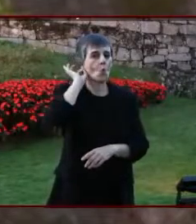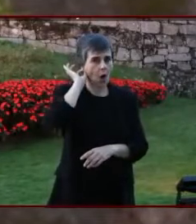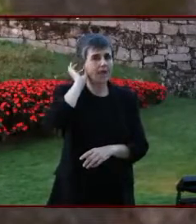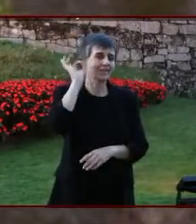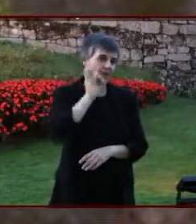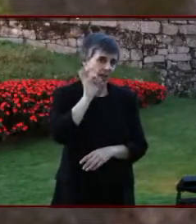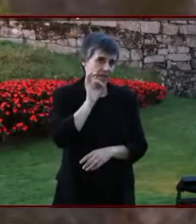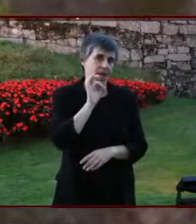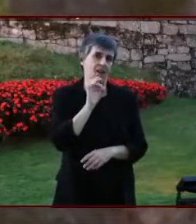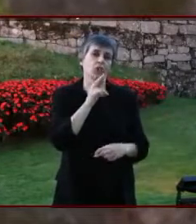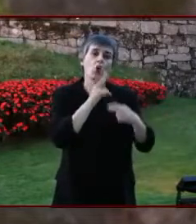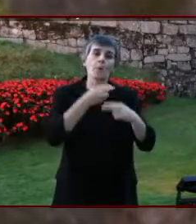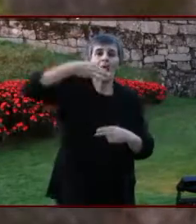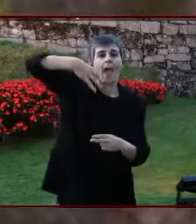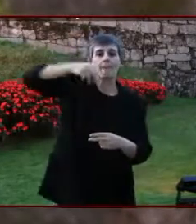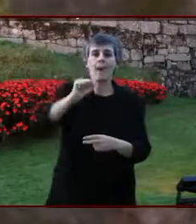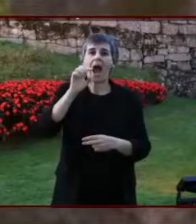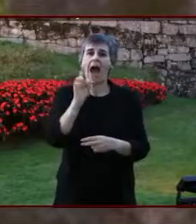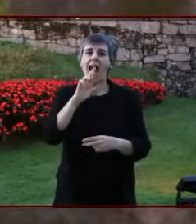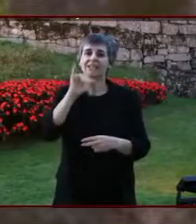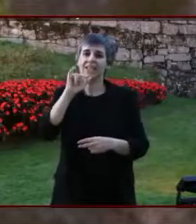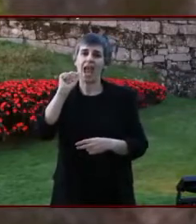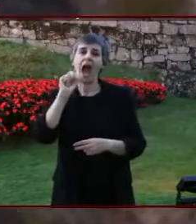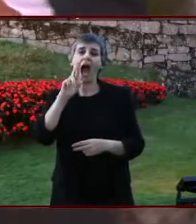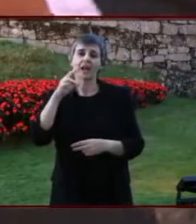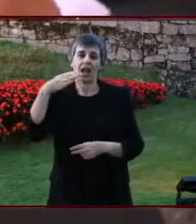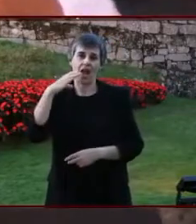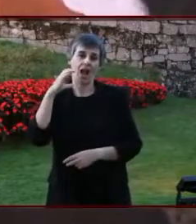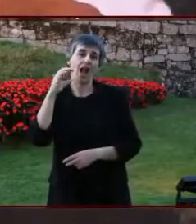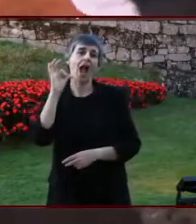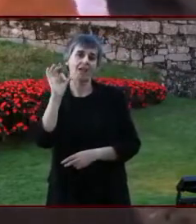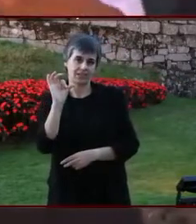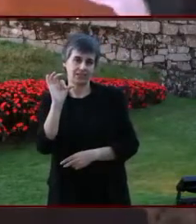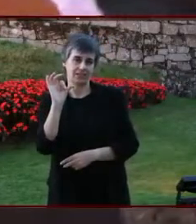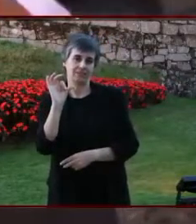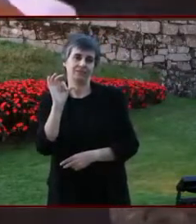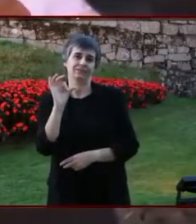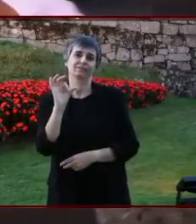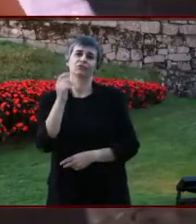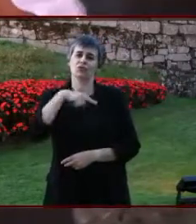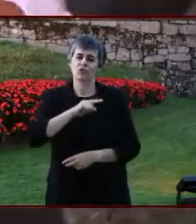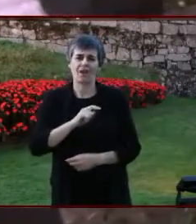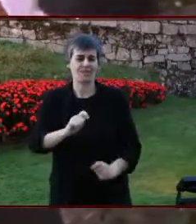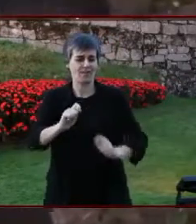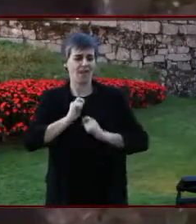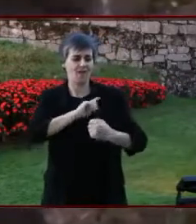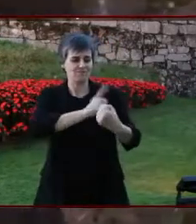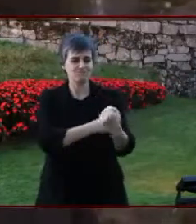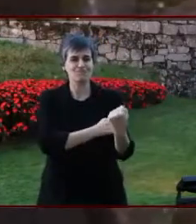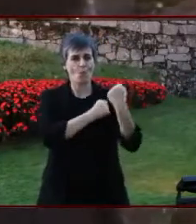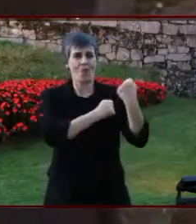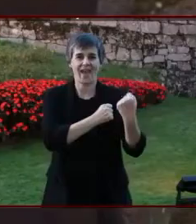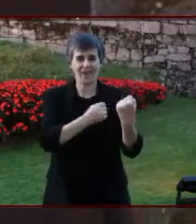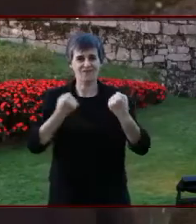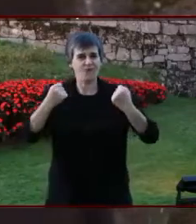noso himno. Todas as mulleres cantamos matriarcas e a cantamos empoderadas e nos sentimos moi